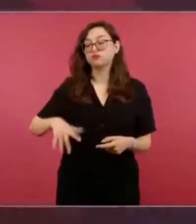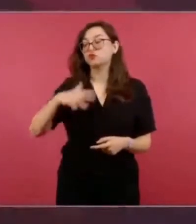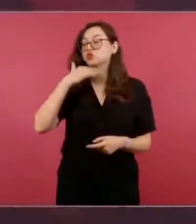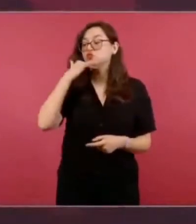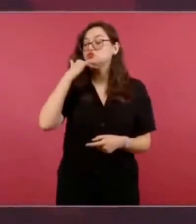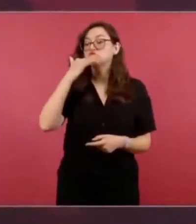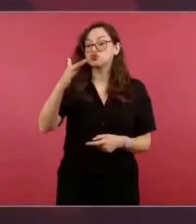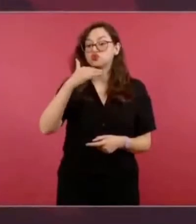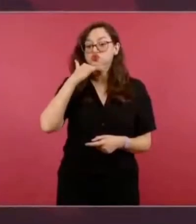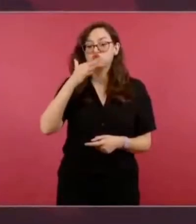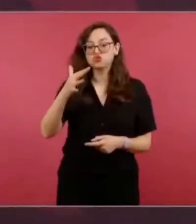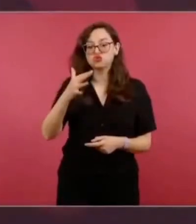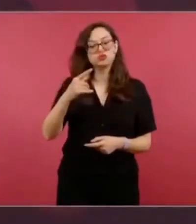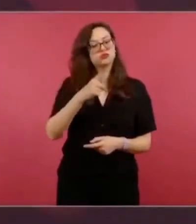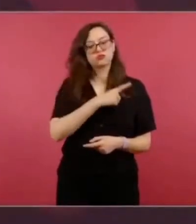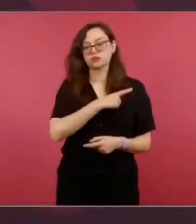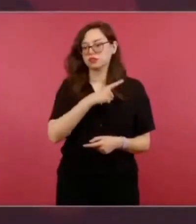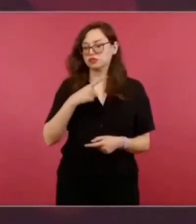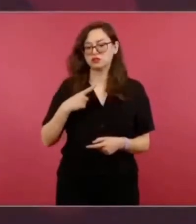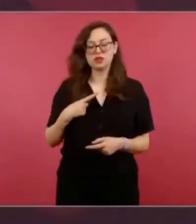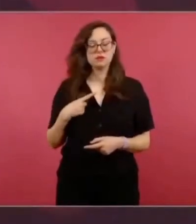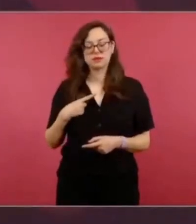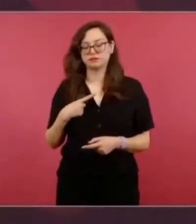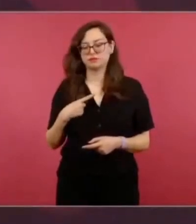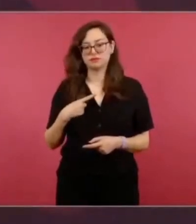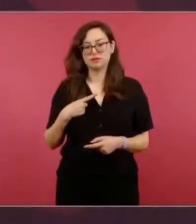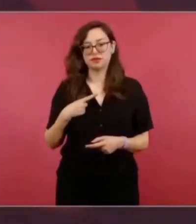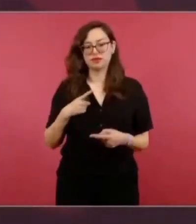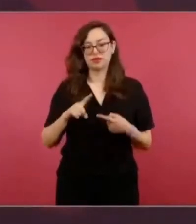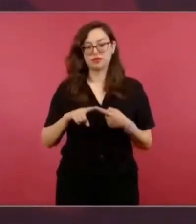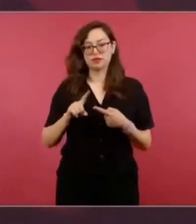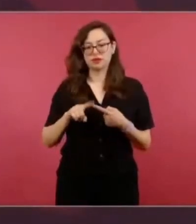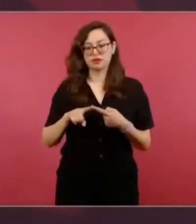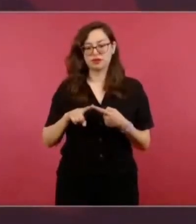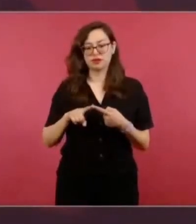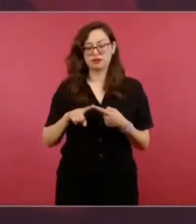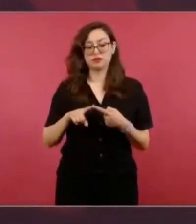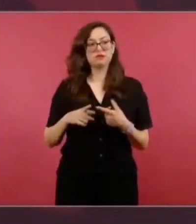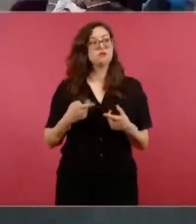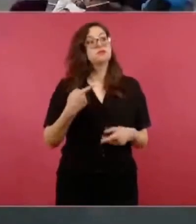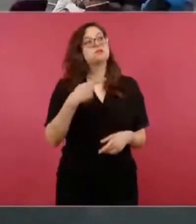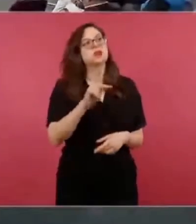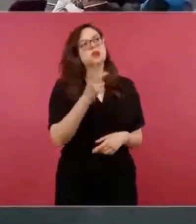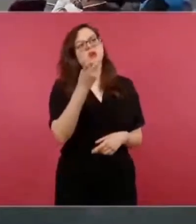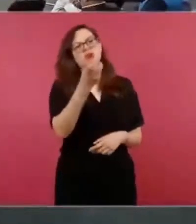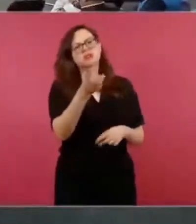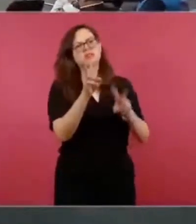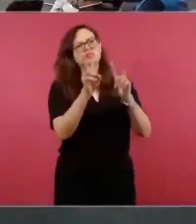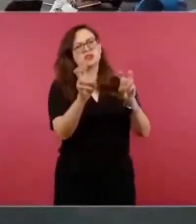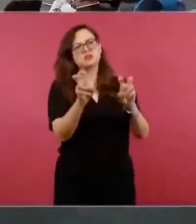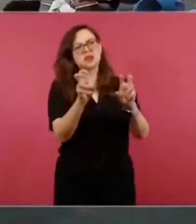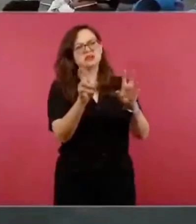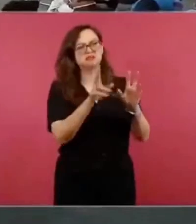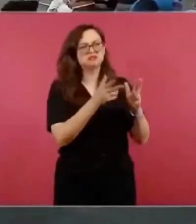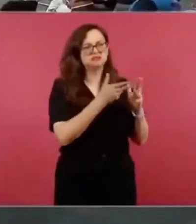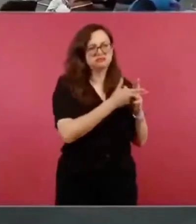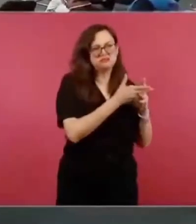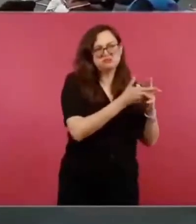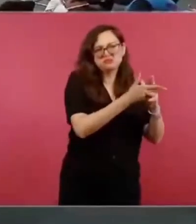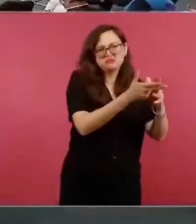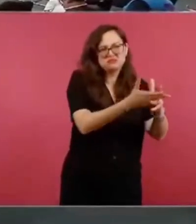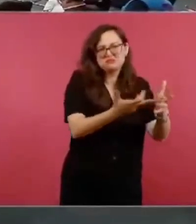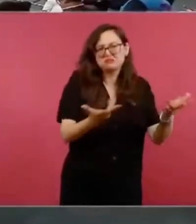Es sencillo, es una fórmula sencilla. ¿Pero eso cómo afecta a los homicidios dolosos? Si no hay